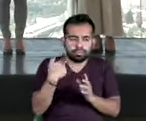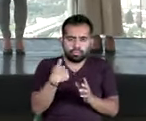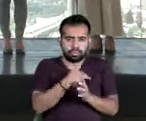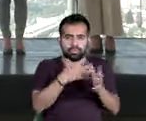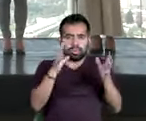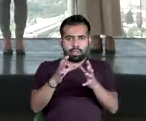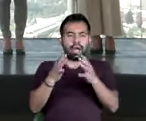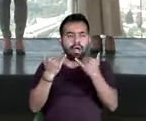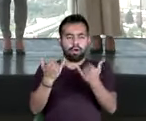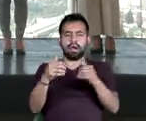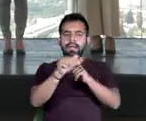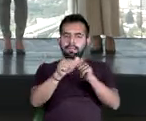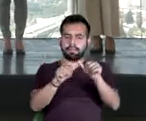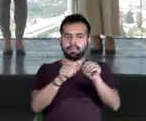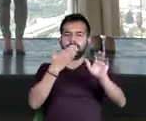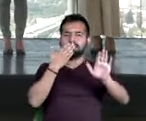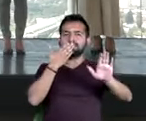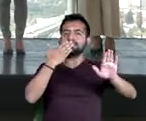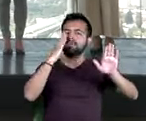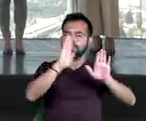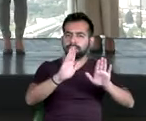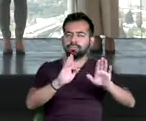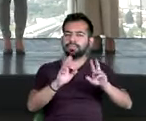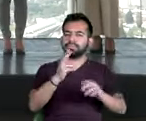una administración comprometida con dos